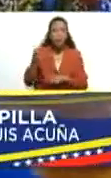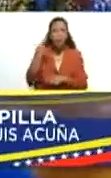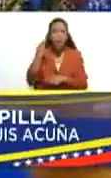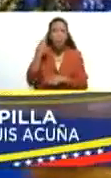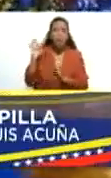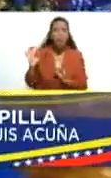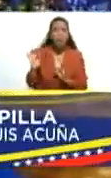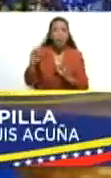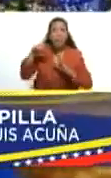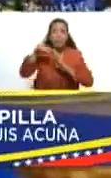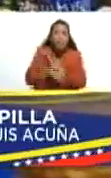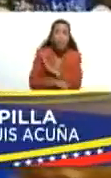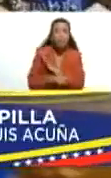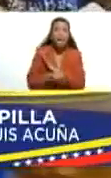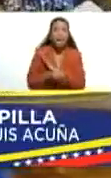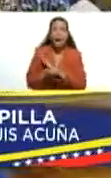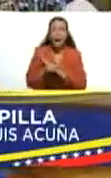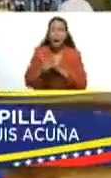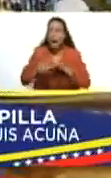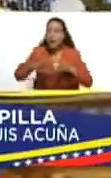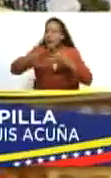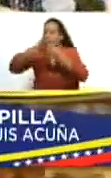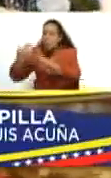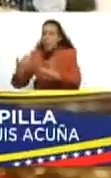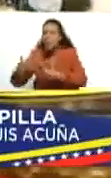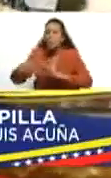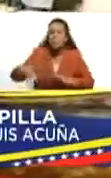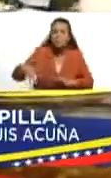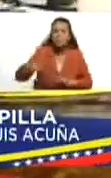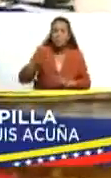en la profundidad de las catacumbas de nuestro pueblo,